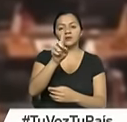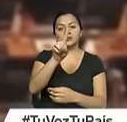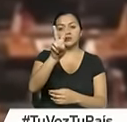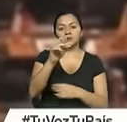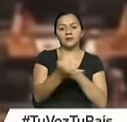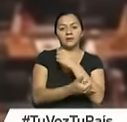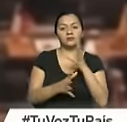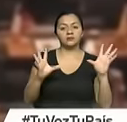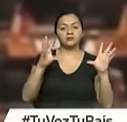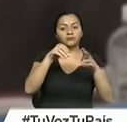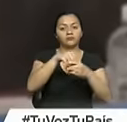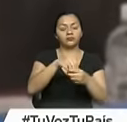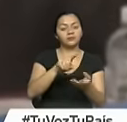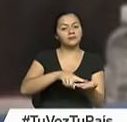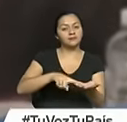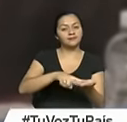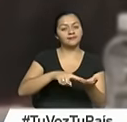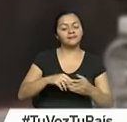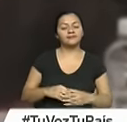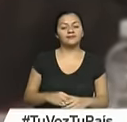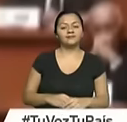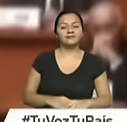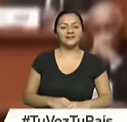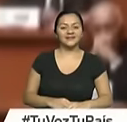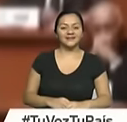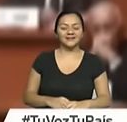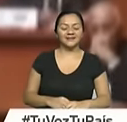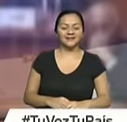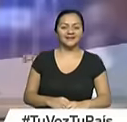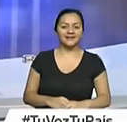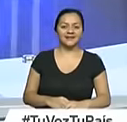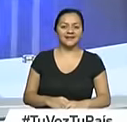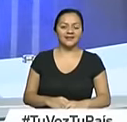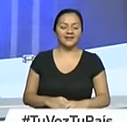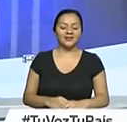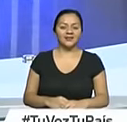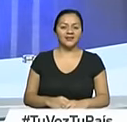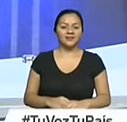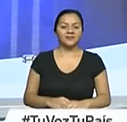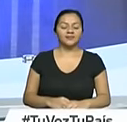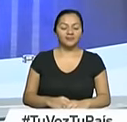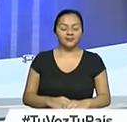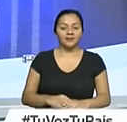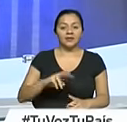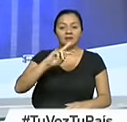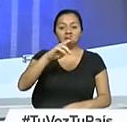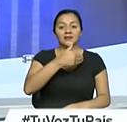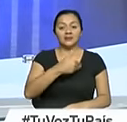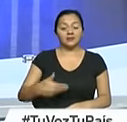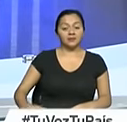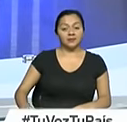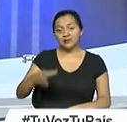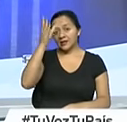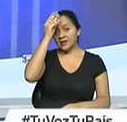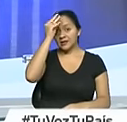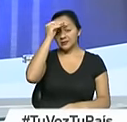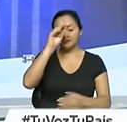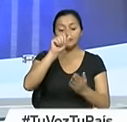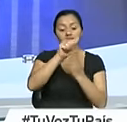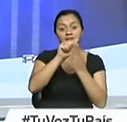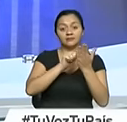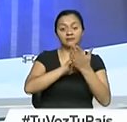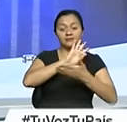120 países del mundo. Cristina Pavón, Noticiero Ciudadano. El vicepresidente Jorge Glass, como parte